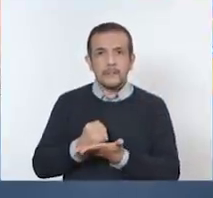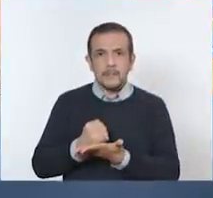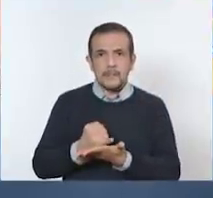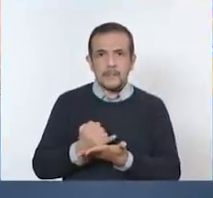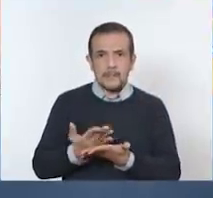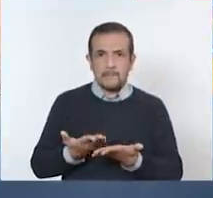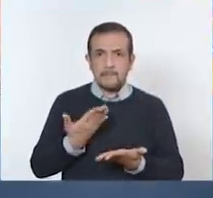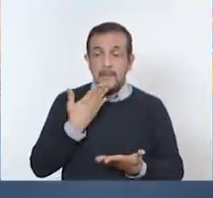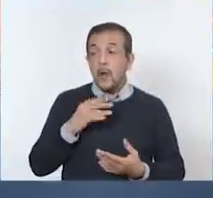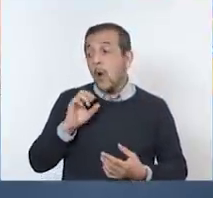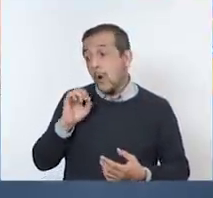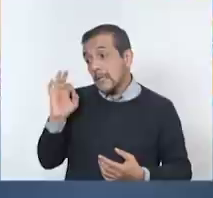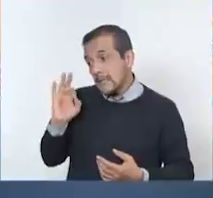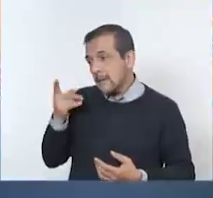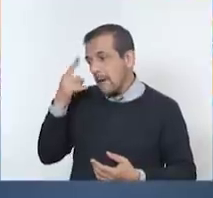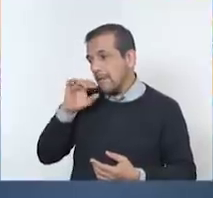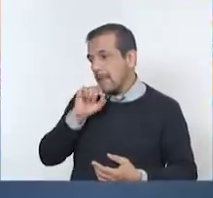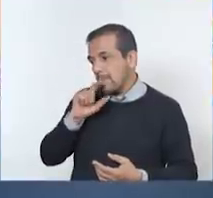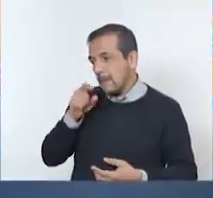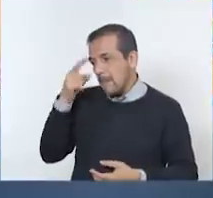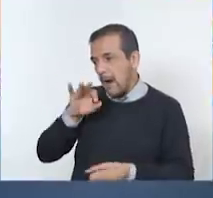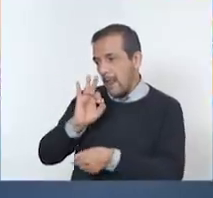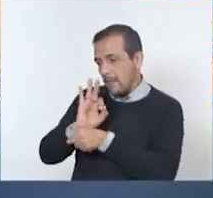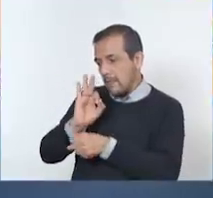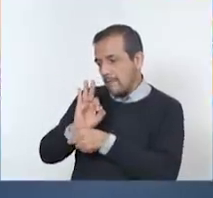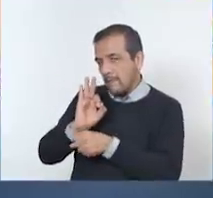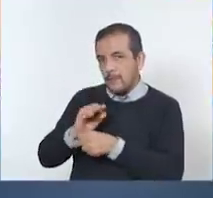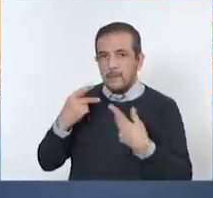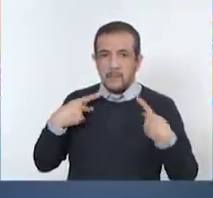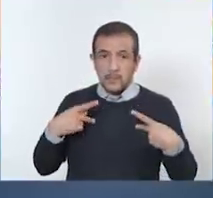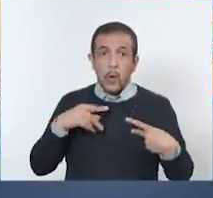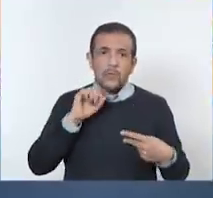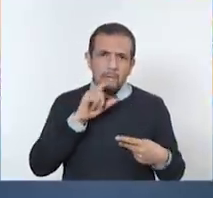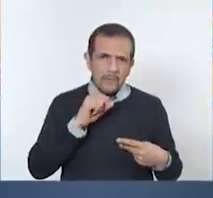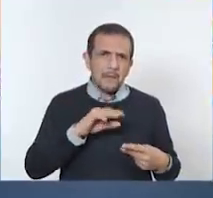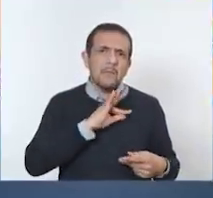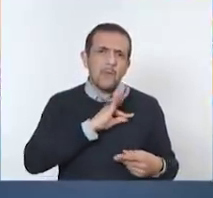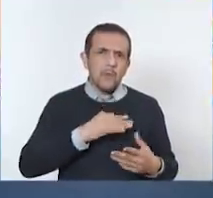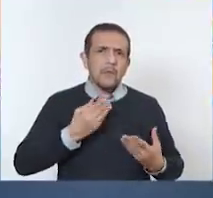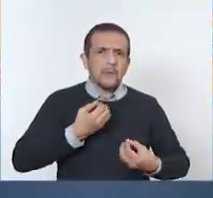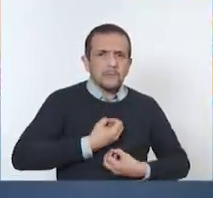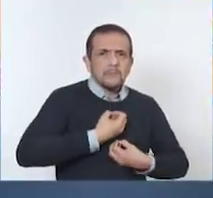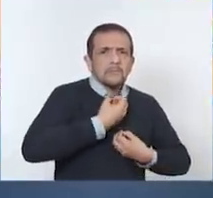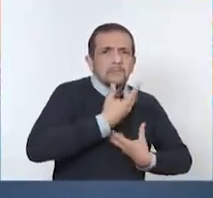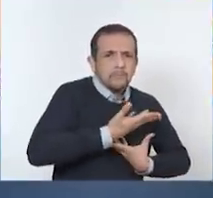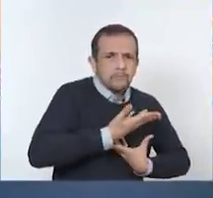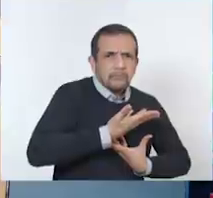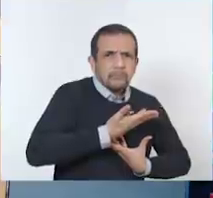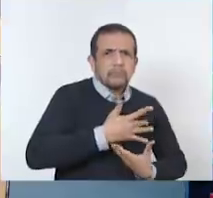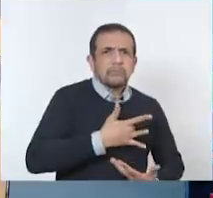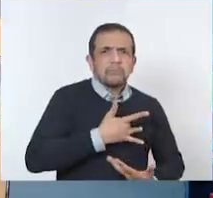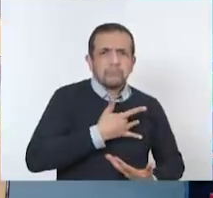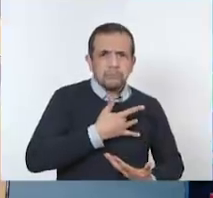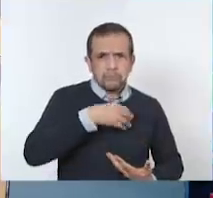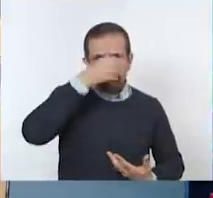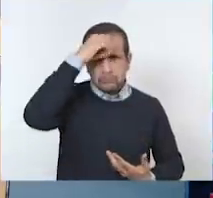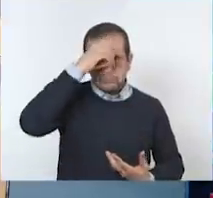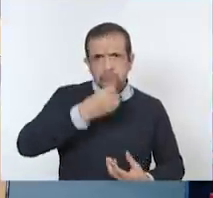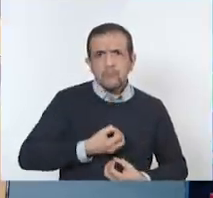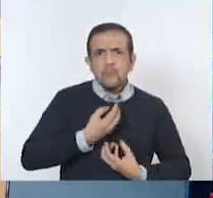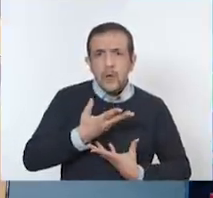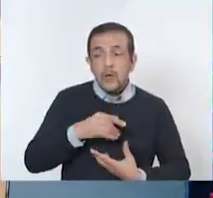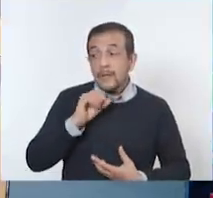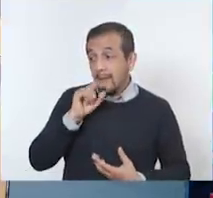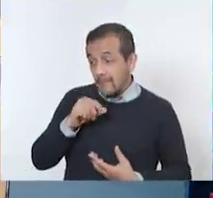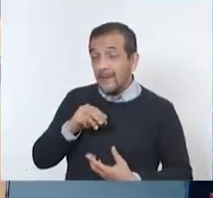decisiones. ¿O por qué no? Para entender a otra persona. Así es, o para expresar nuestras ideas y opiniones o sentimientos también.